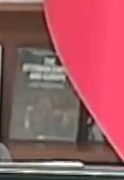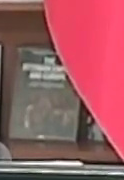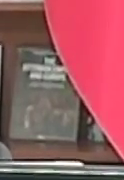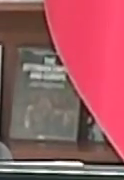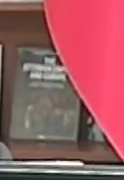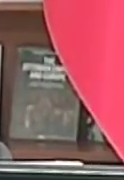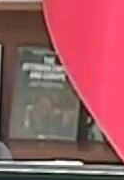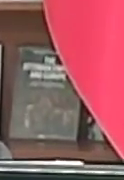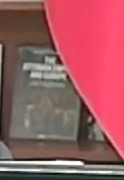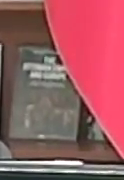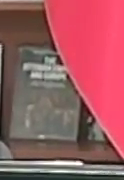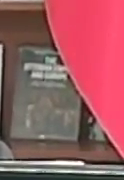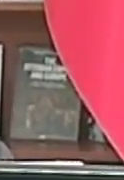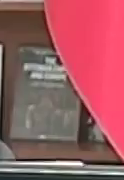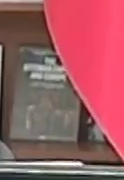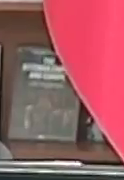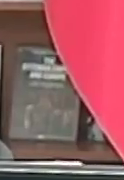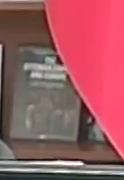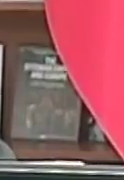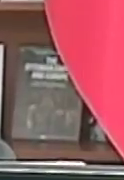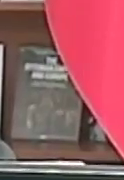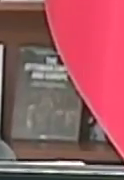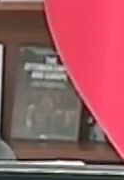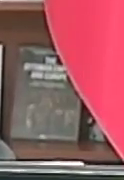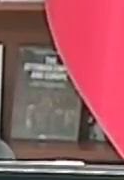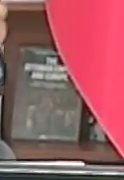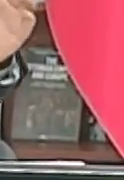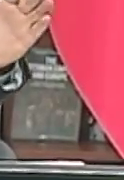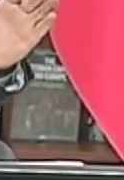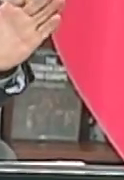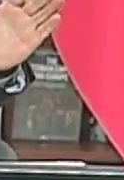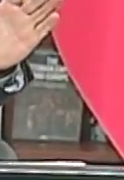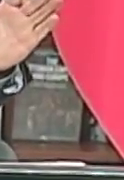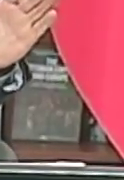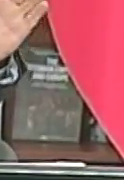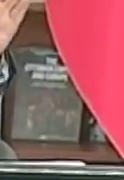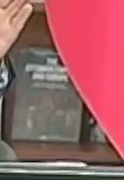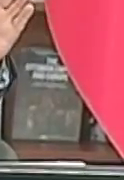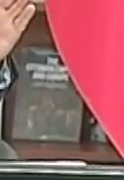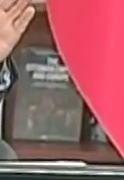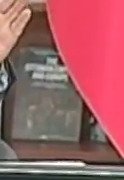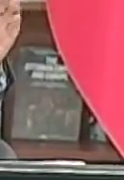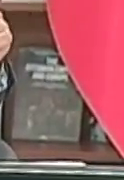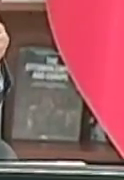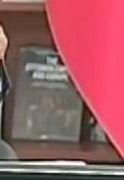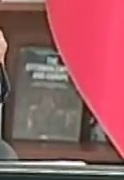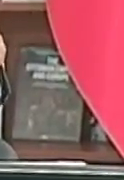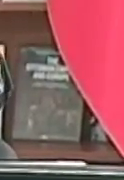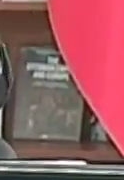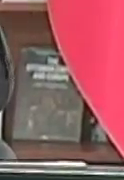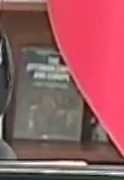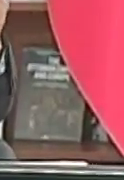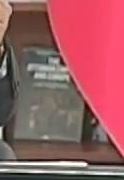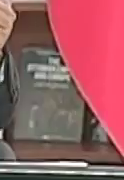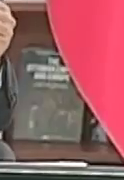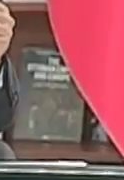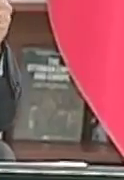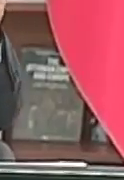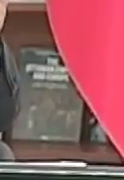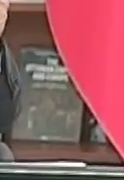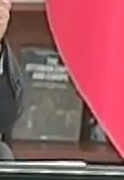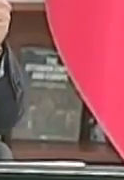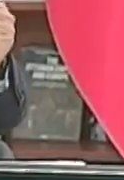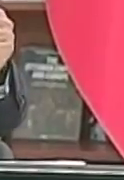pueblo venezolano desde entonces se ha jugado su destino. Estos espacios acogen hoy, señor presidente, por bondad